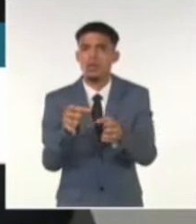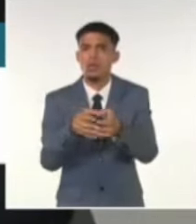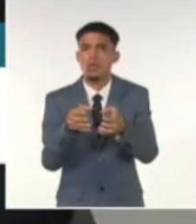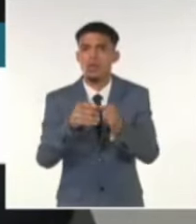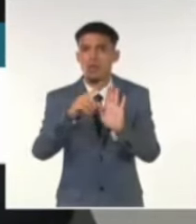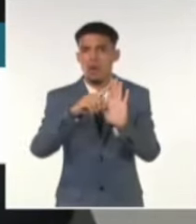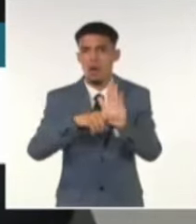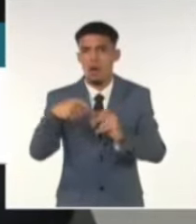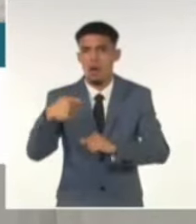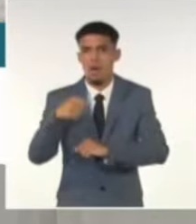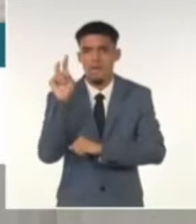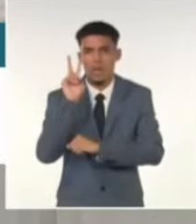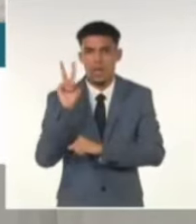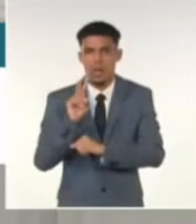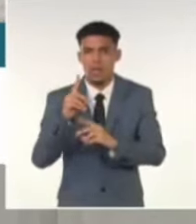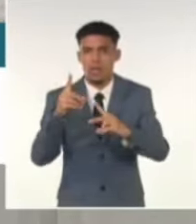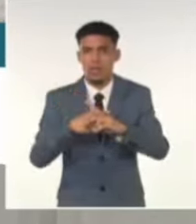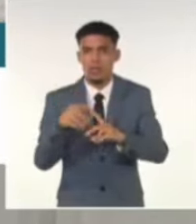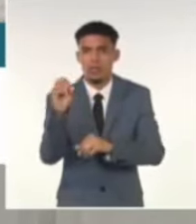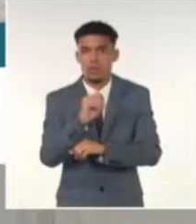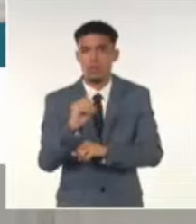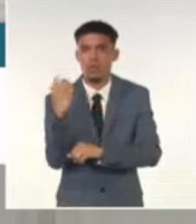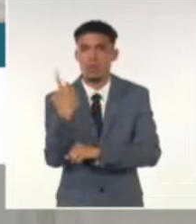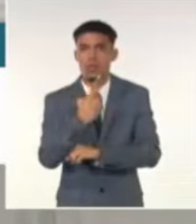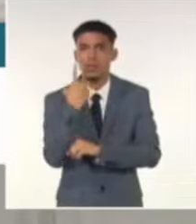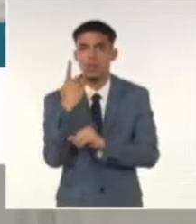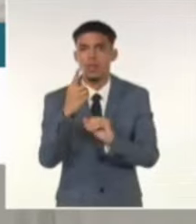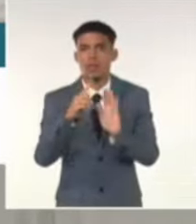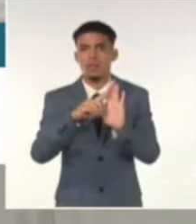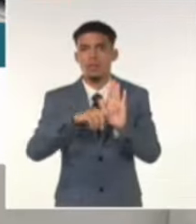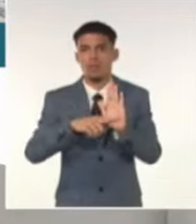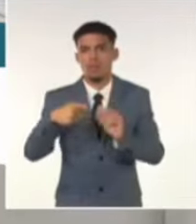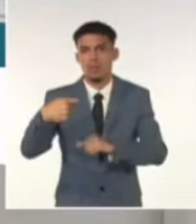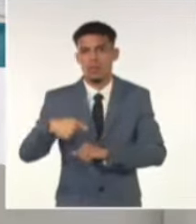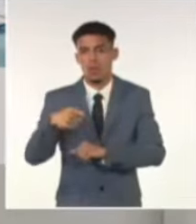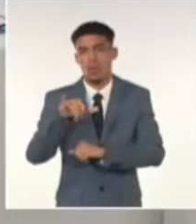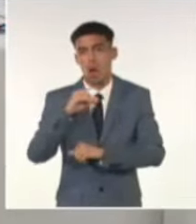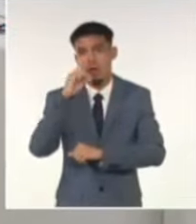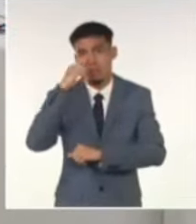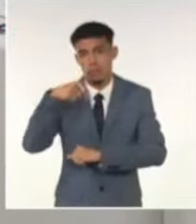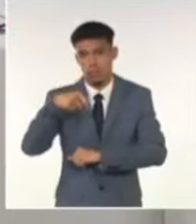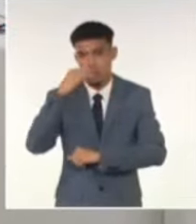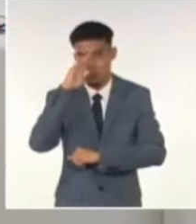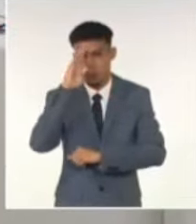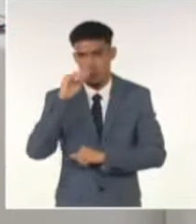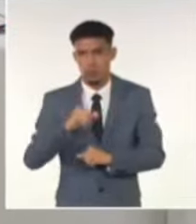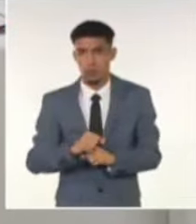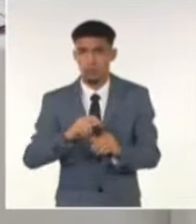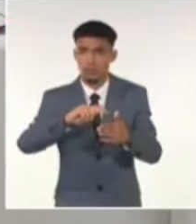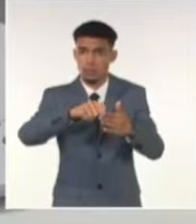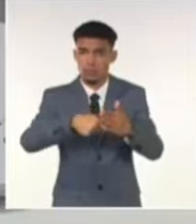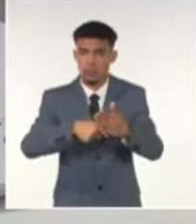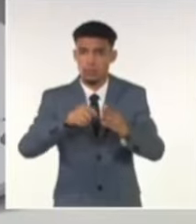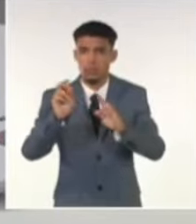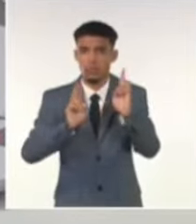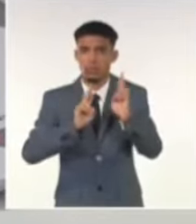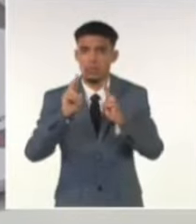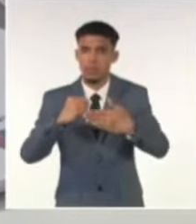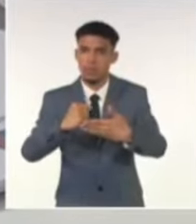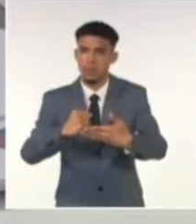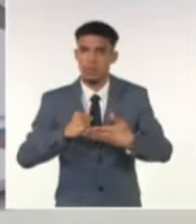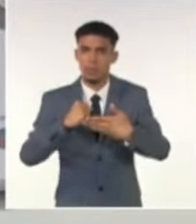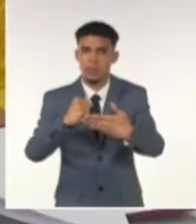Vietnam y la Organización Nacional de Bufetes Colectivos en Cuba. Con esta firma de acuerdo de cooperación,